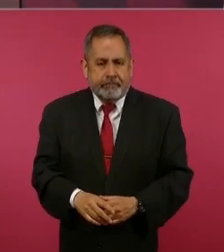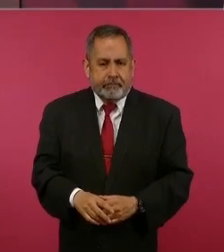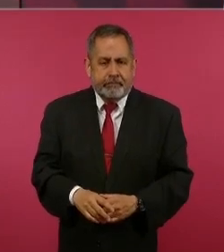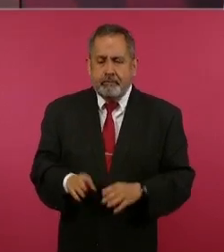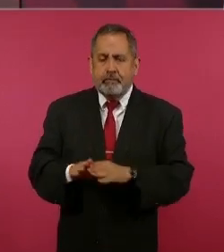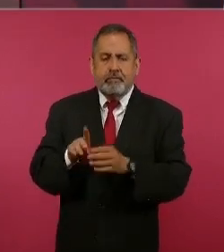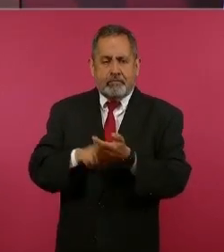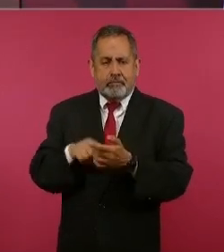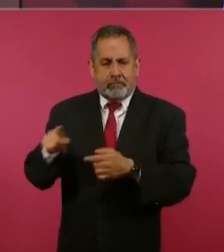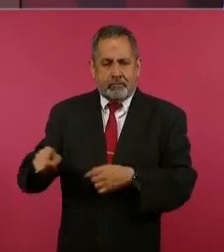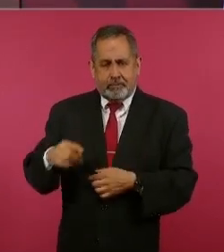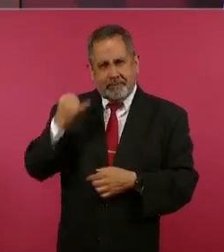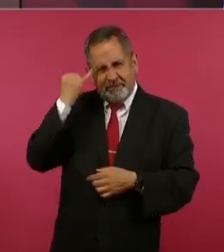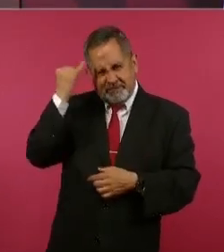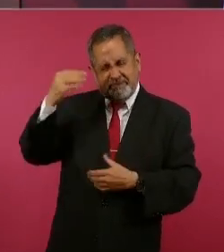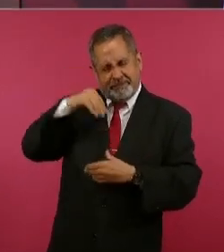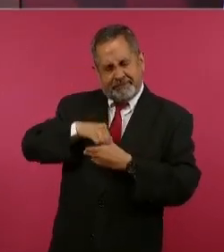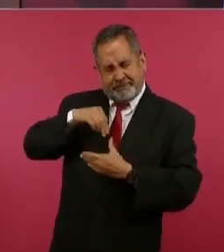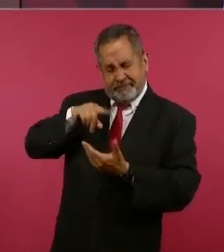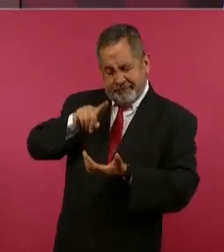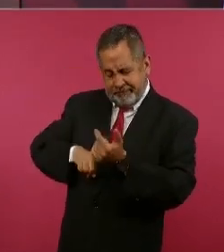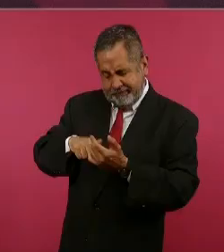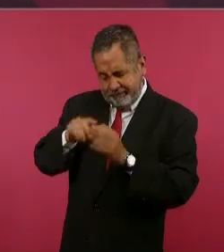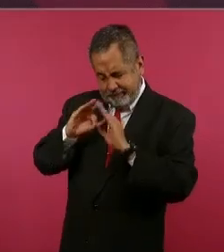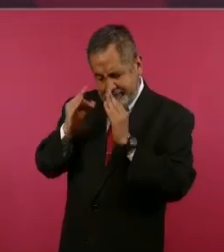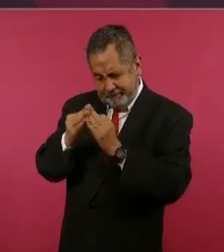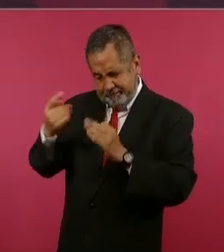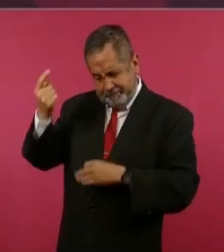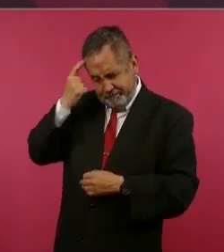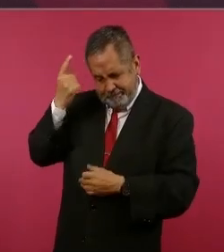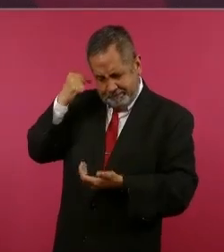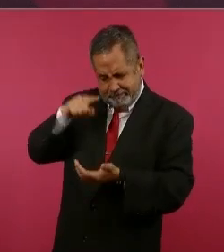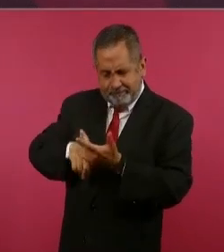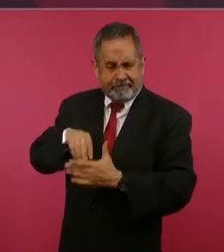que se llama la idiosincrasia.